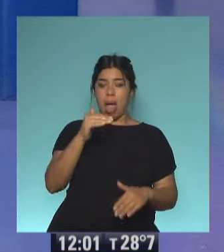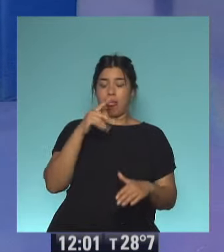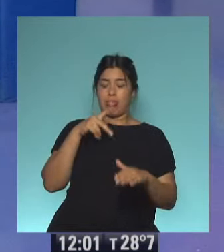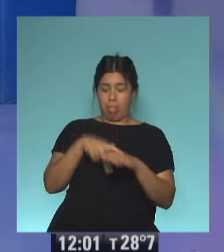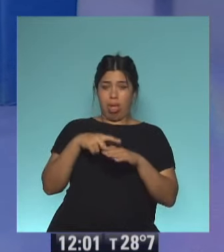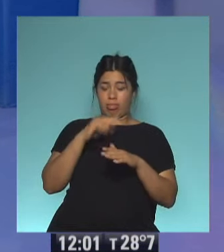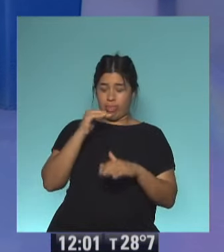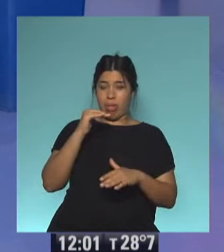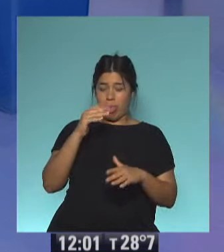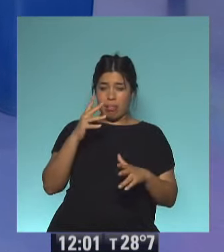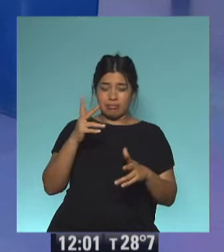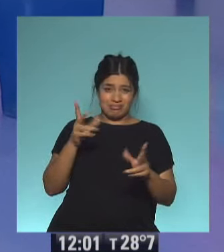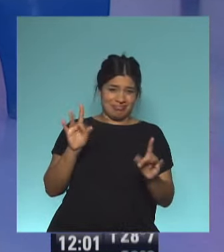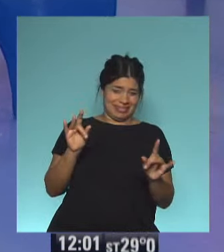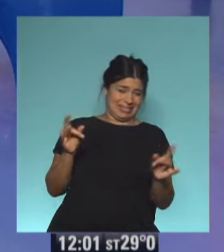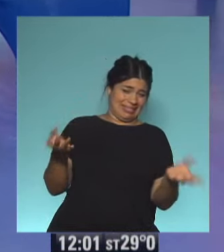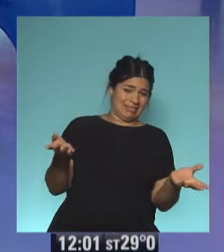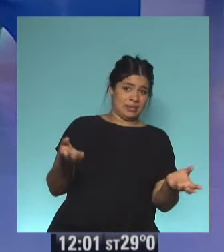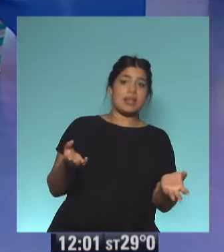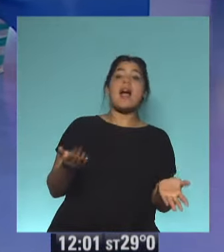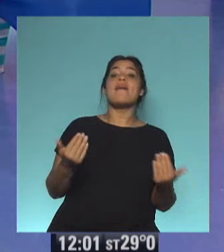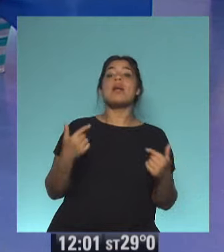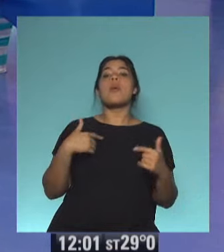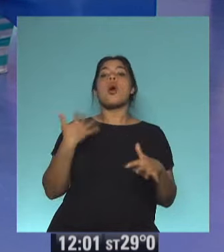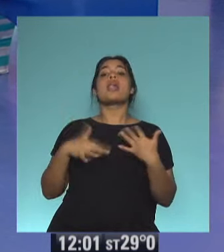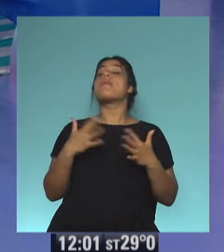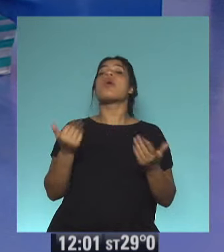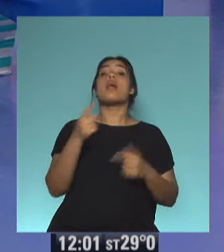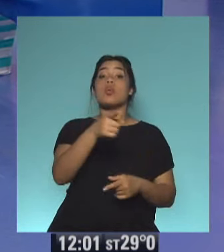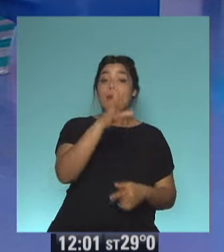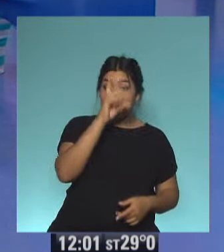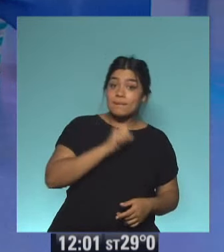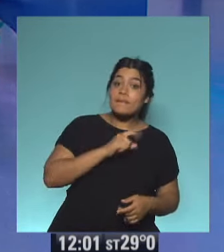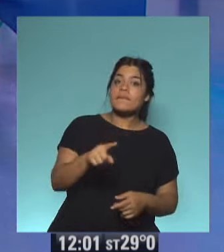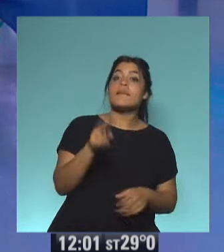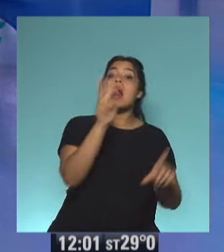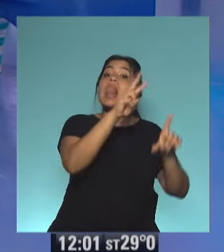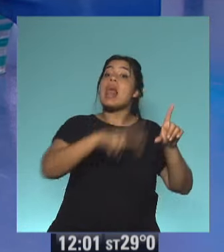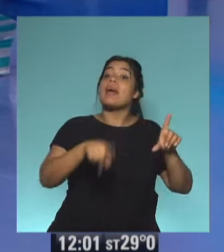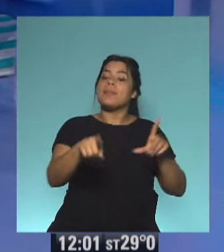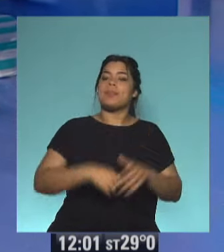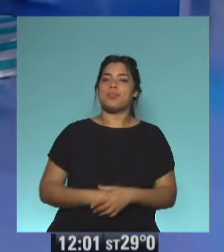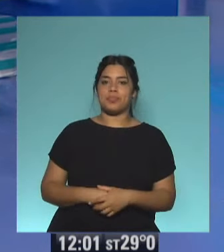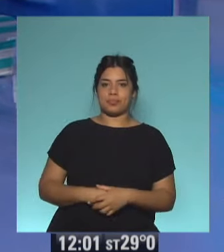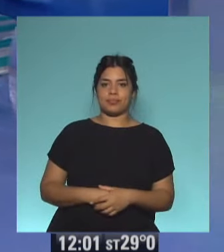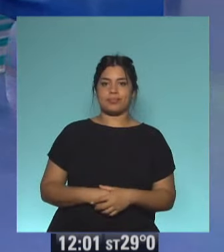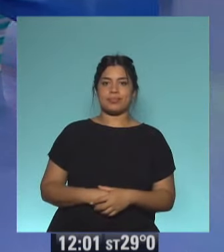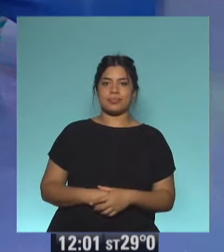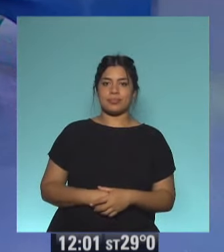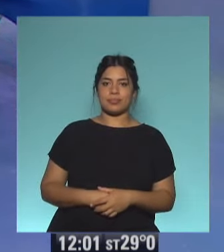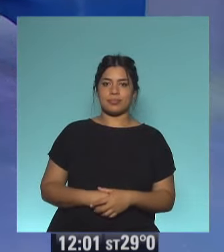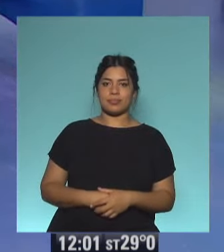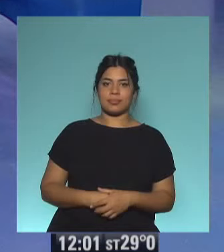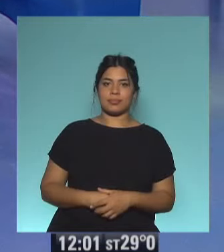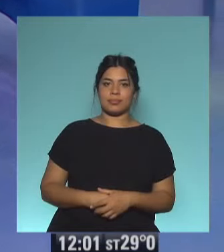algo así, ¿no? Sí. Bueno, sí, se puede decir, a ver, muy rápido. A ver, ¿se animan? A ver. A ver. Timba tira que te mira, timba tero